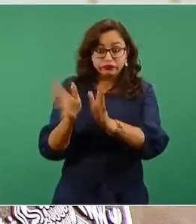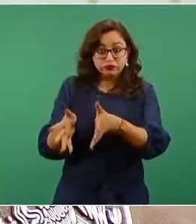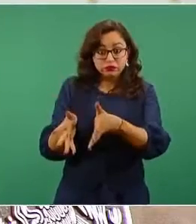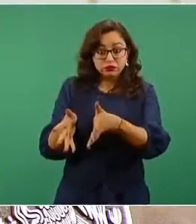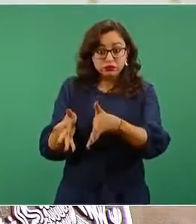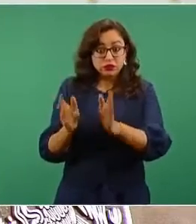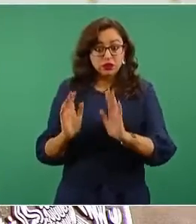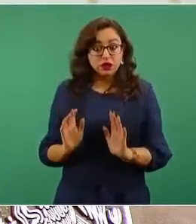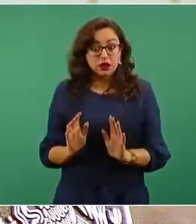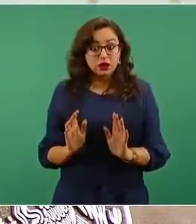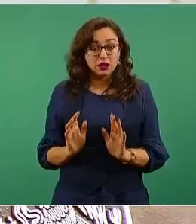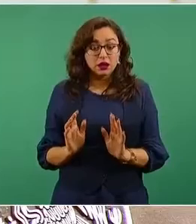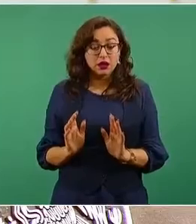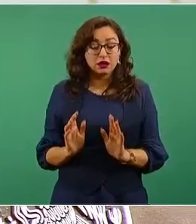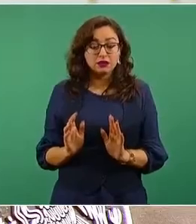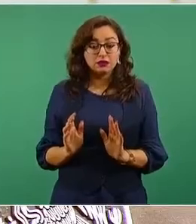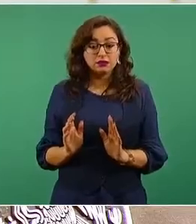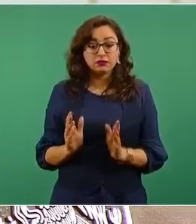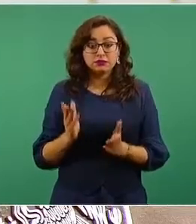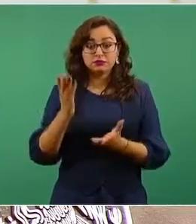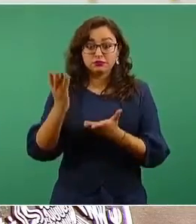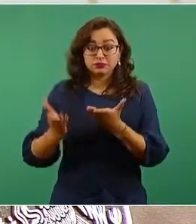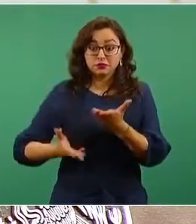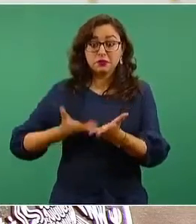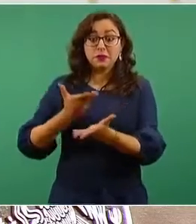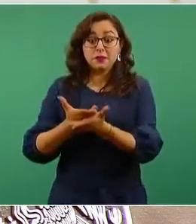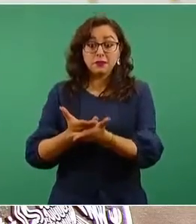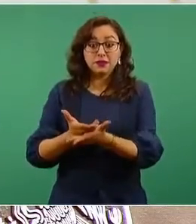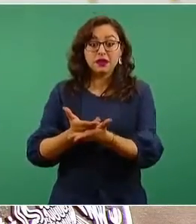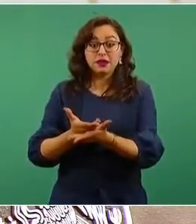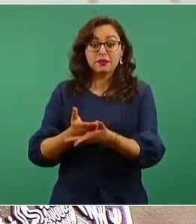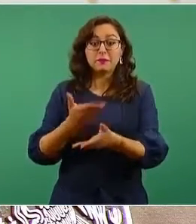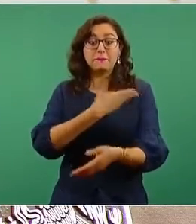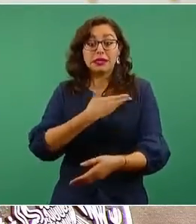una iniciativa enviada por el Ejecutivo,